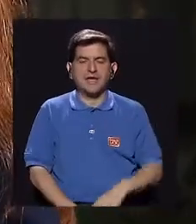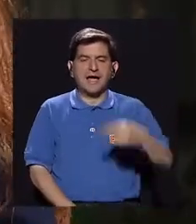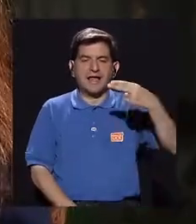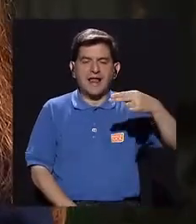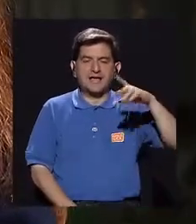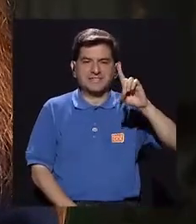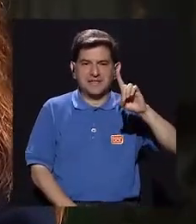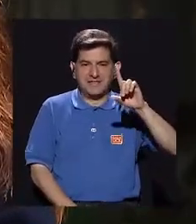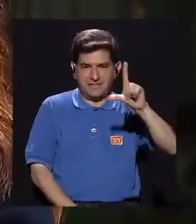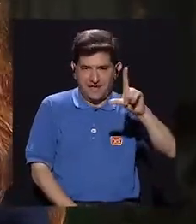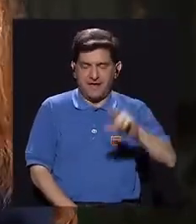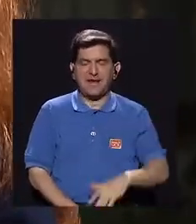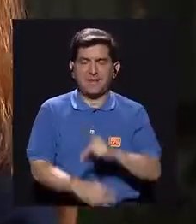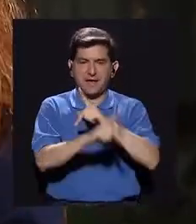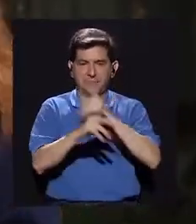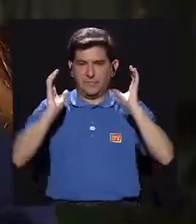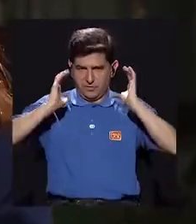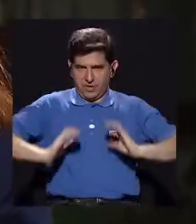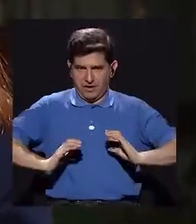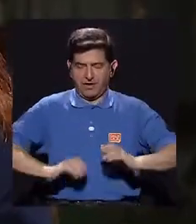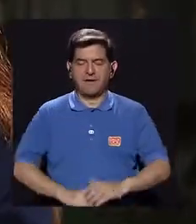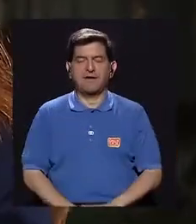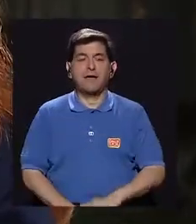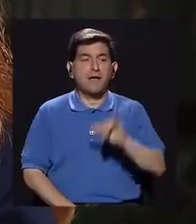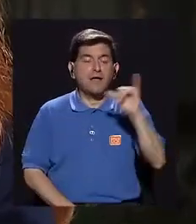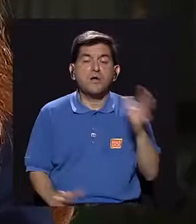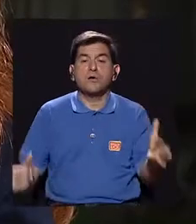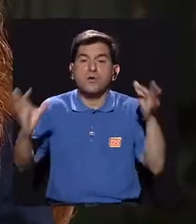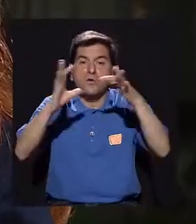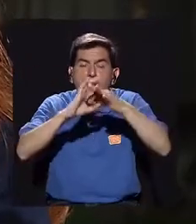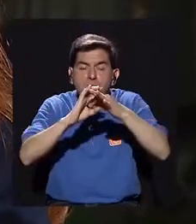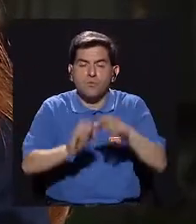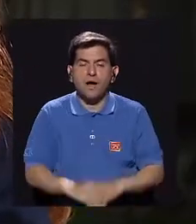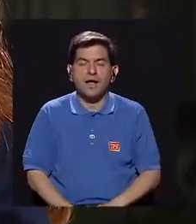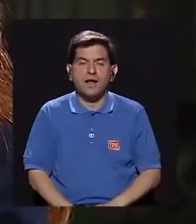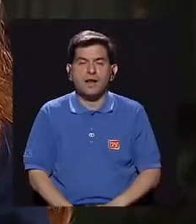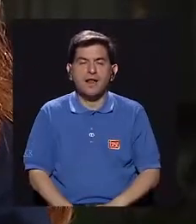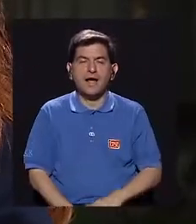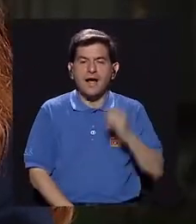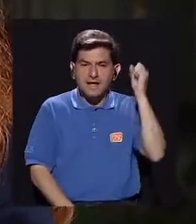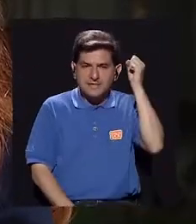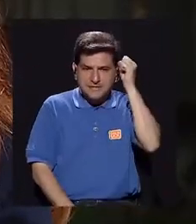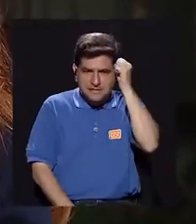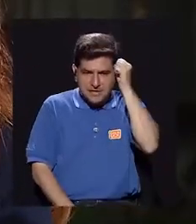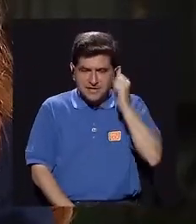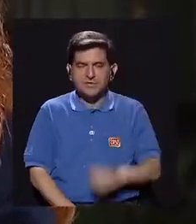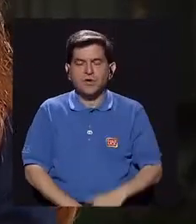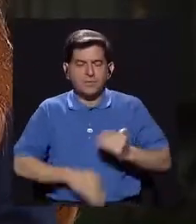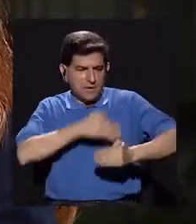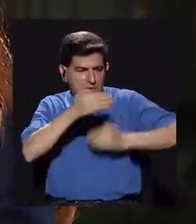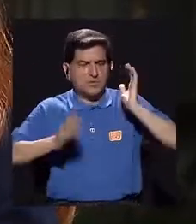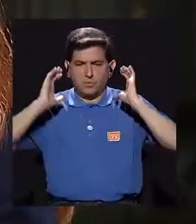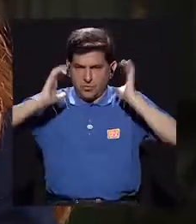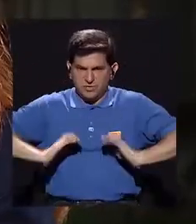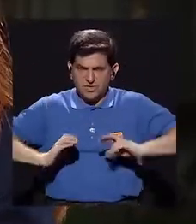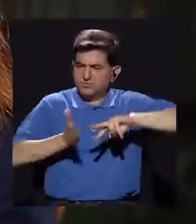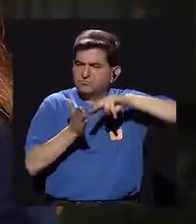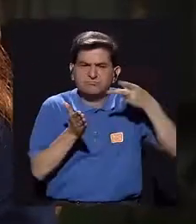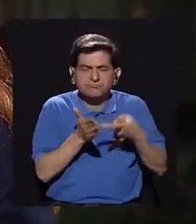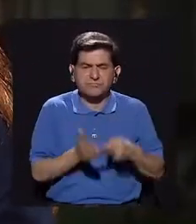del colesterol bueno o protector, que es el HDL, y también se asocia a lo que llamamos síndrome metabólico. ¿Qué es el